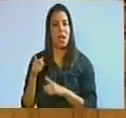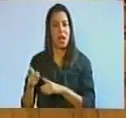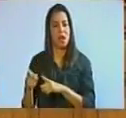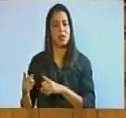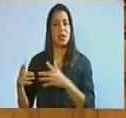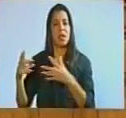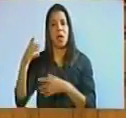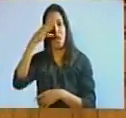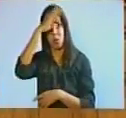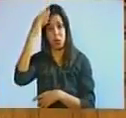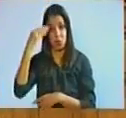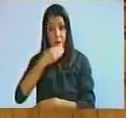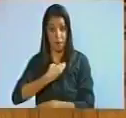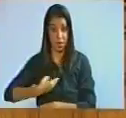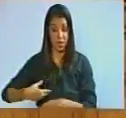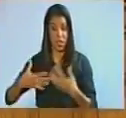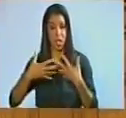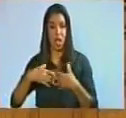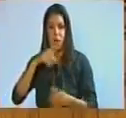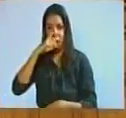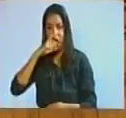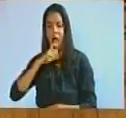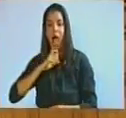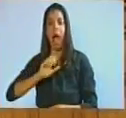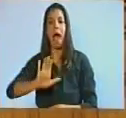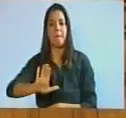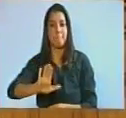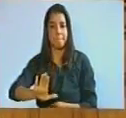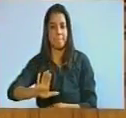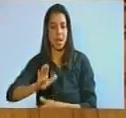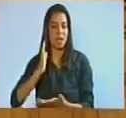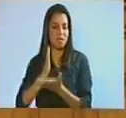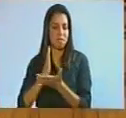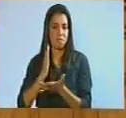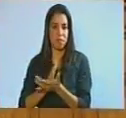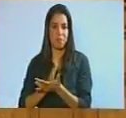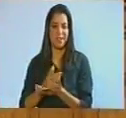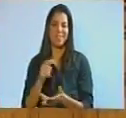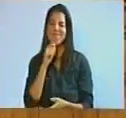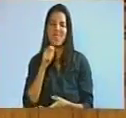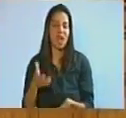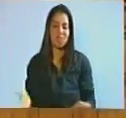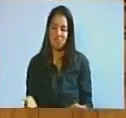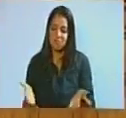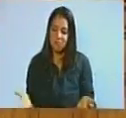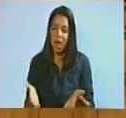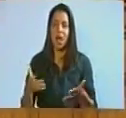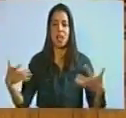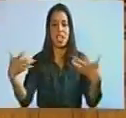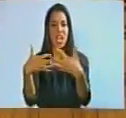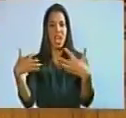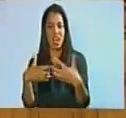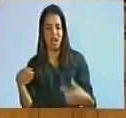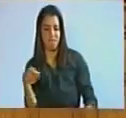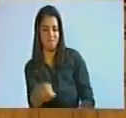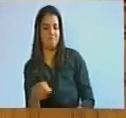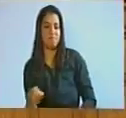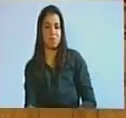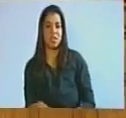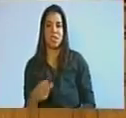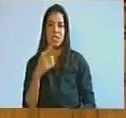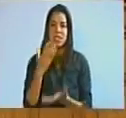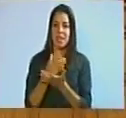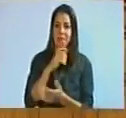del mundo. Pues lo que lleva e impulsa no es otra cosa que la confrontación, la provocación